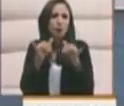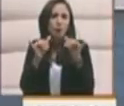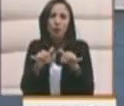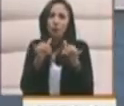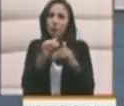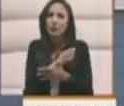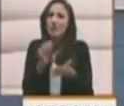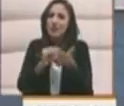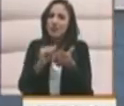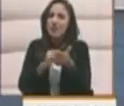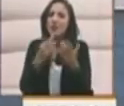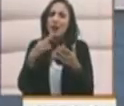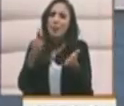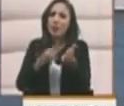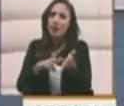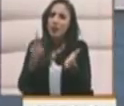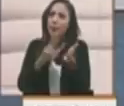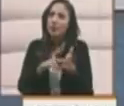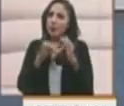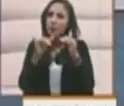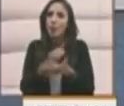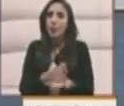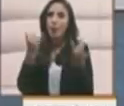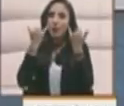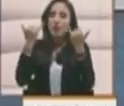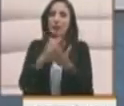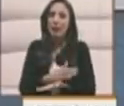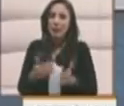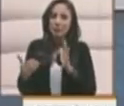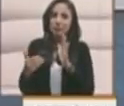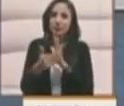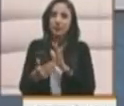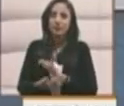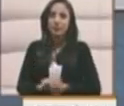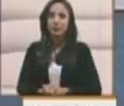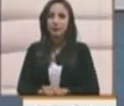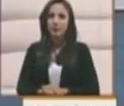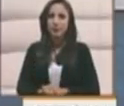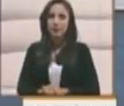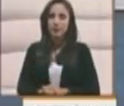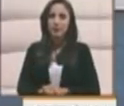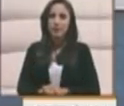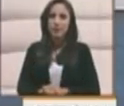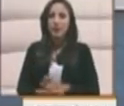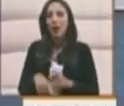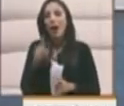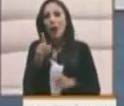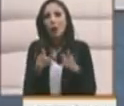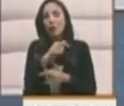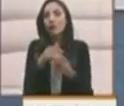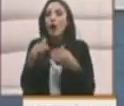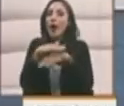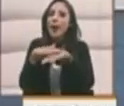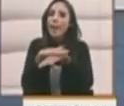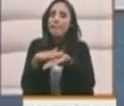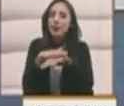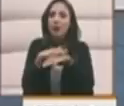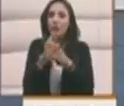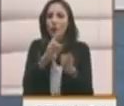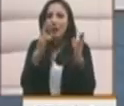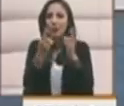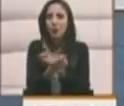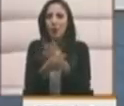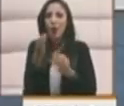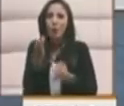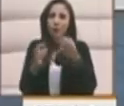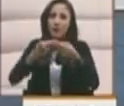estos intentos de magnicidio e insisto, en muchos casos se han burlado de ellos. El ministro para las Relaciones